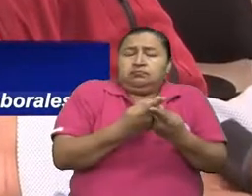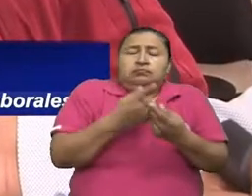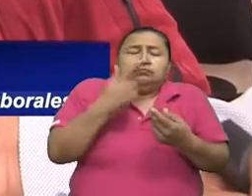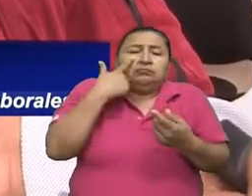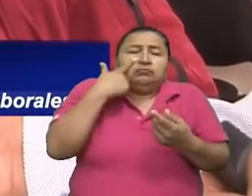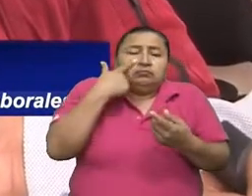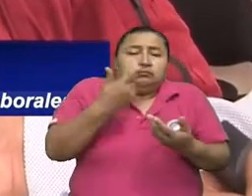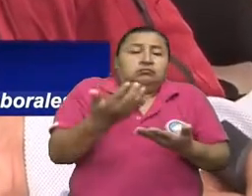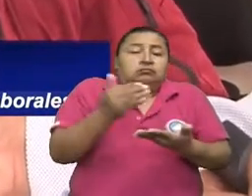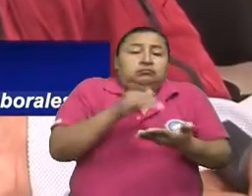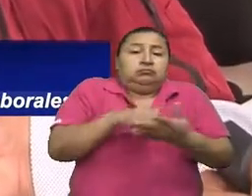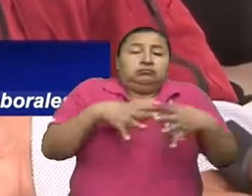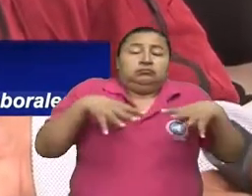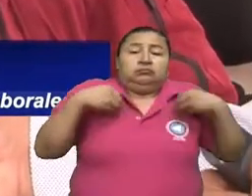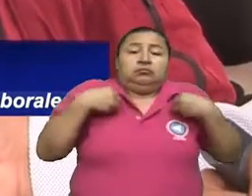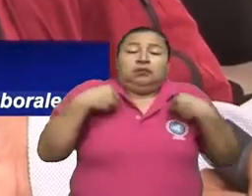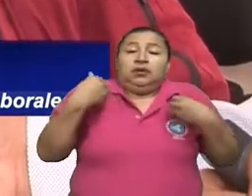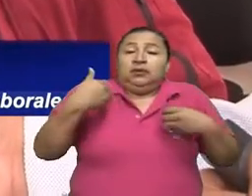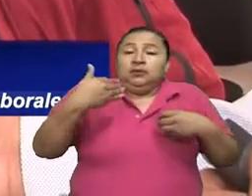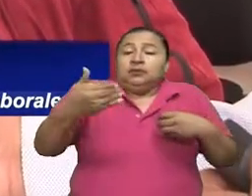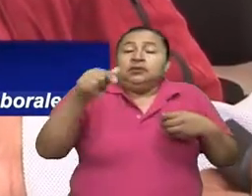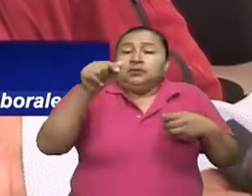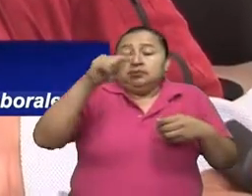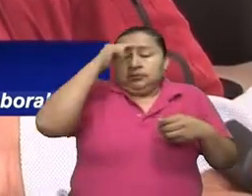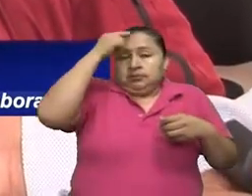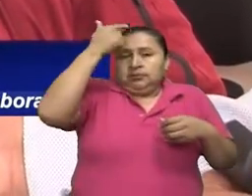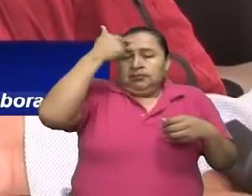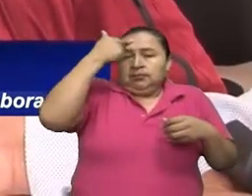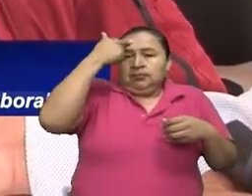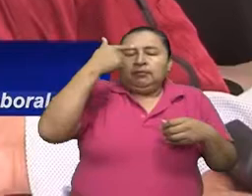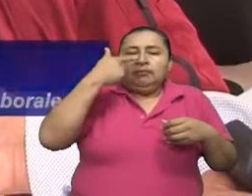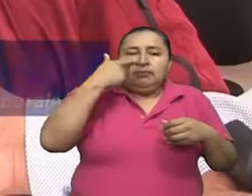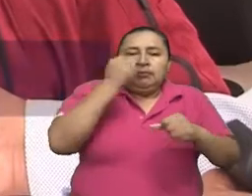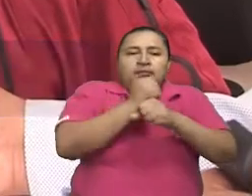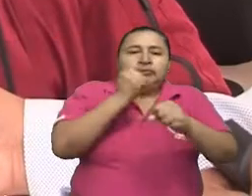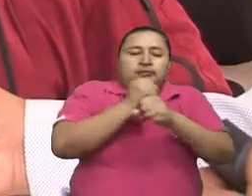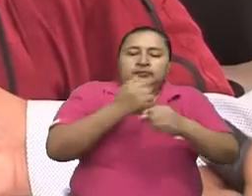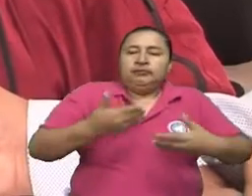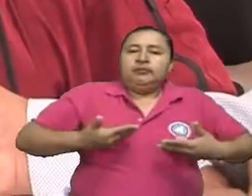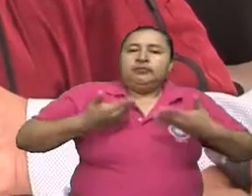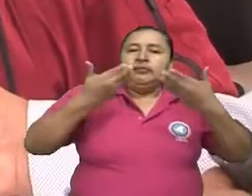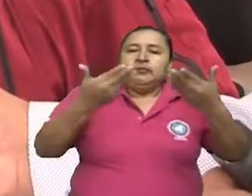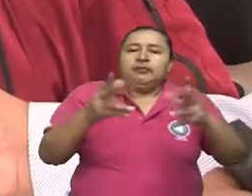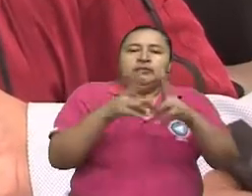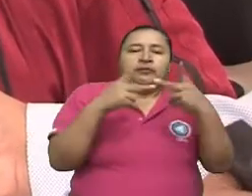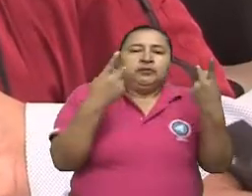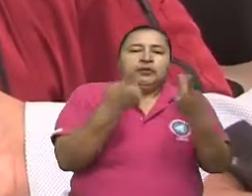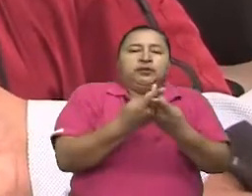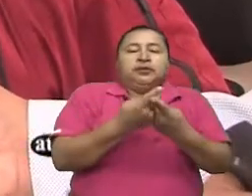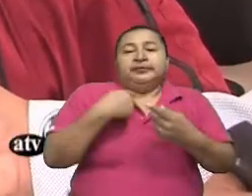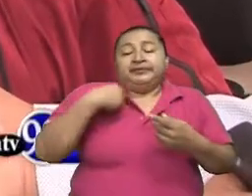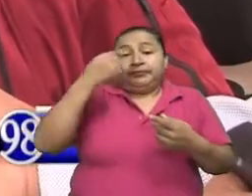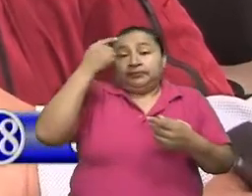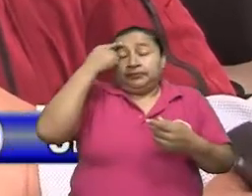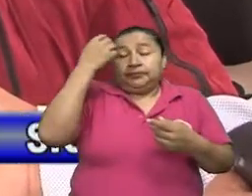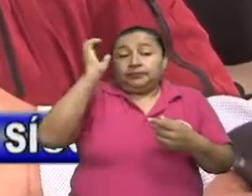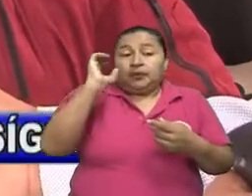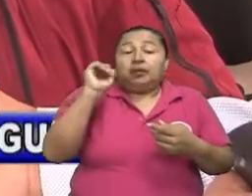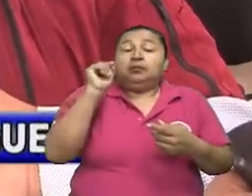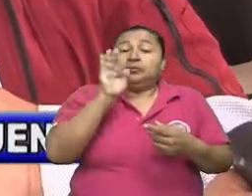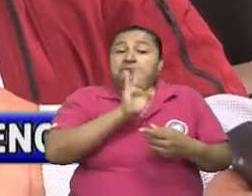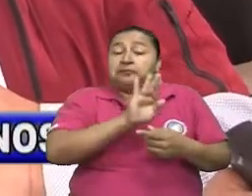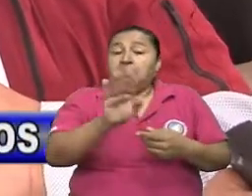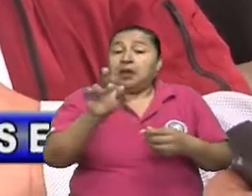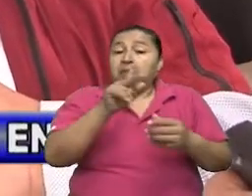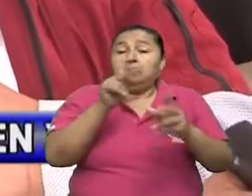reconocen cuando los gobiernos trabajan para el pueblo. Creemos que la reacción que tuvo el